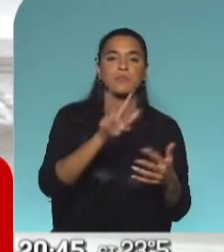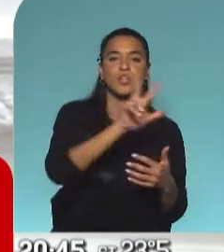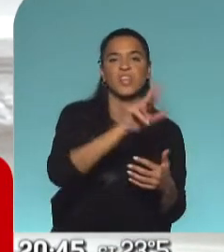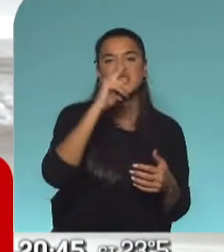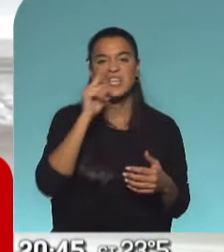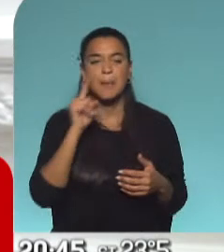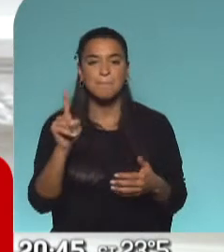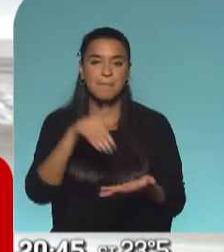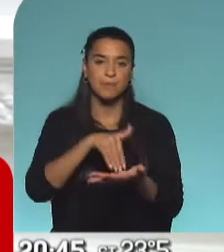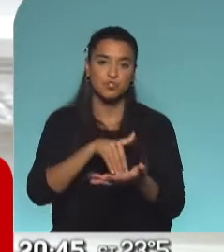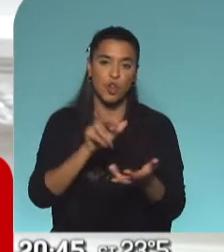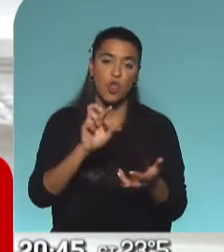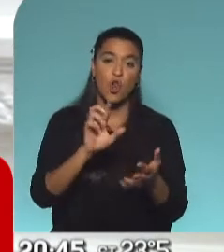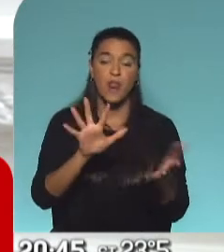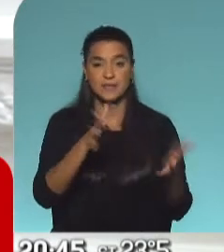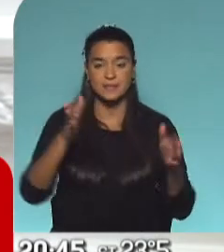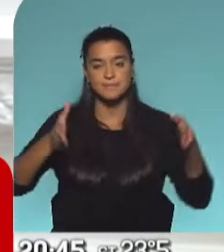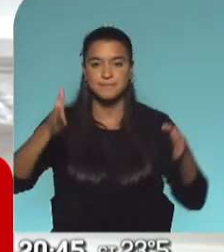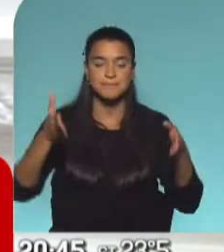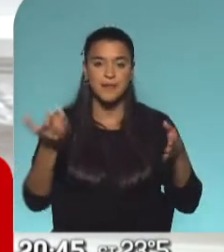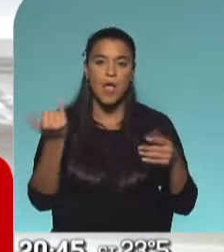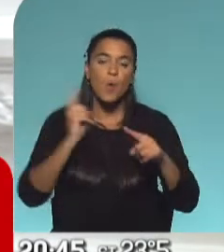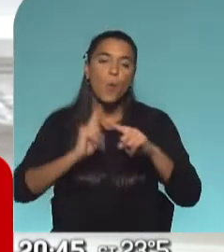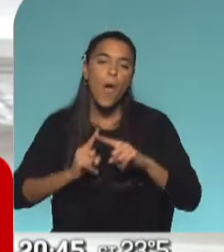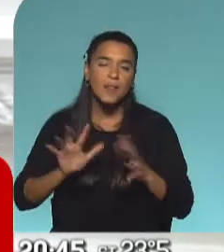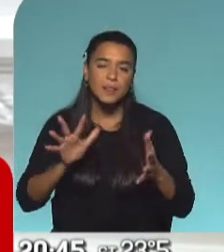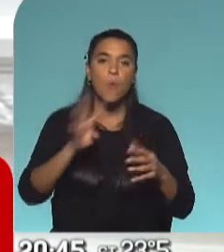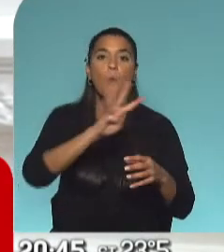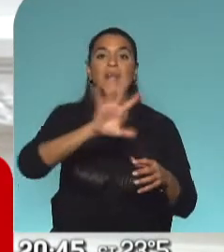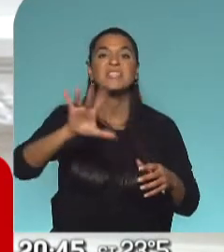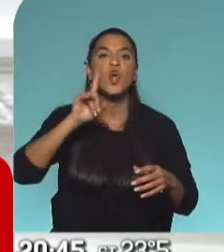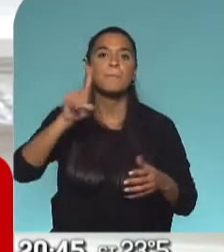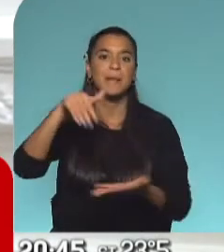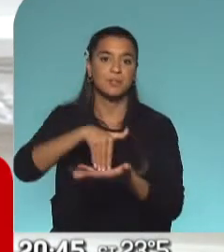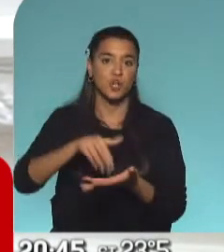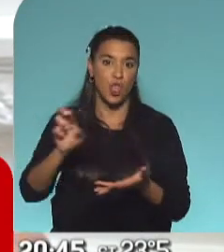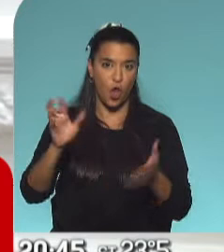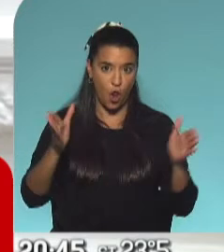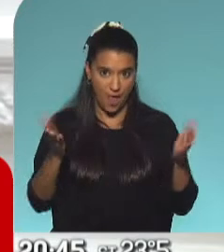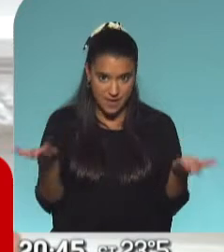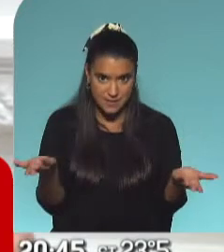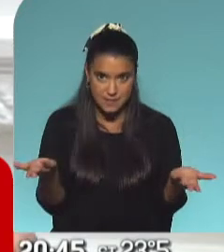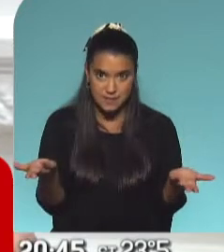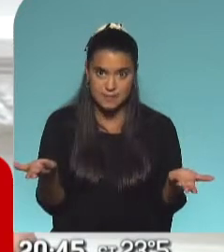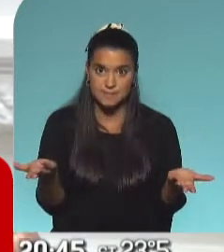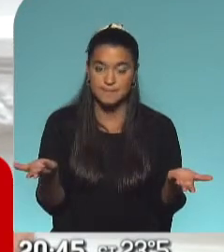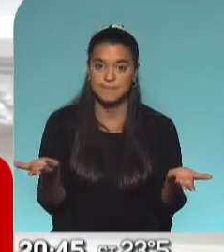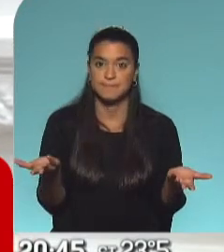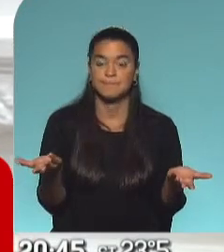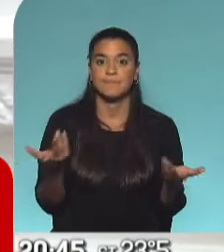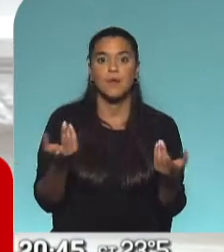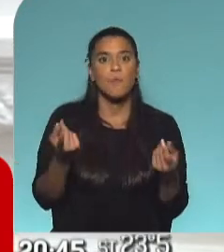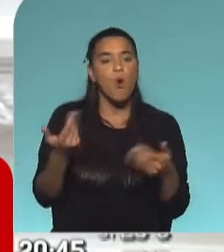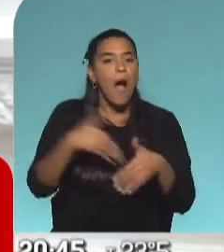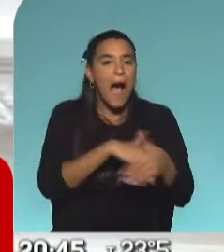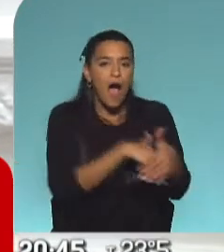37.000 millones de dólares hasta, bueno, hay una cuenta que habla de 45.000 millones de dólares. Es decir, hay un gran